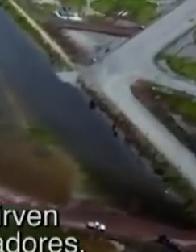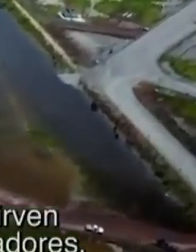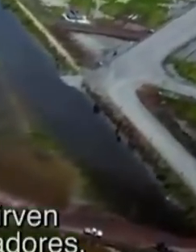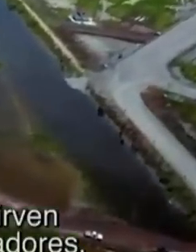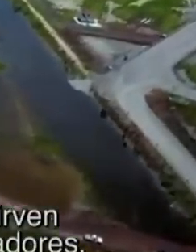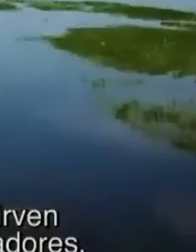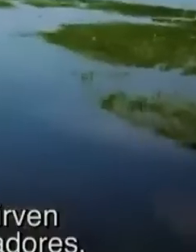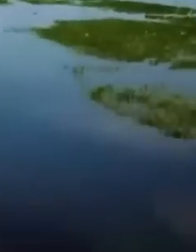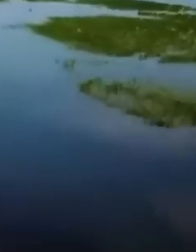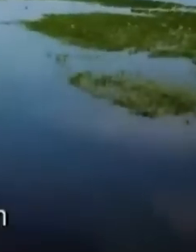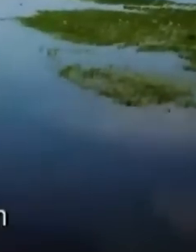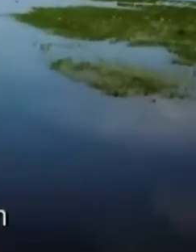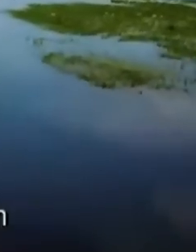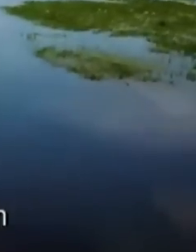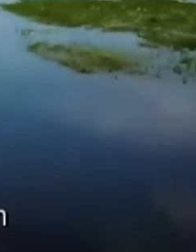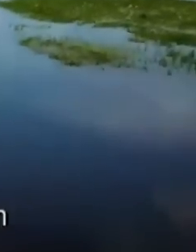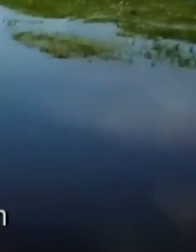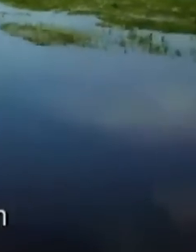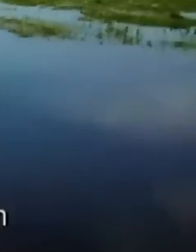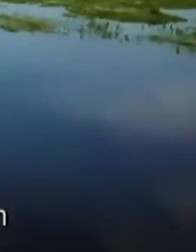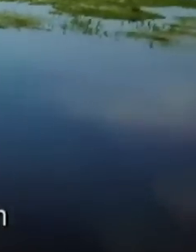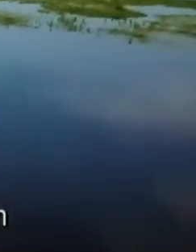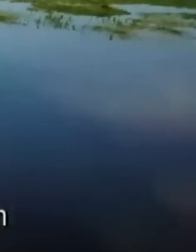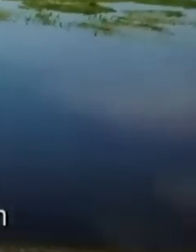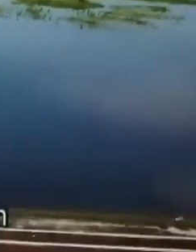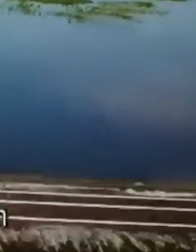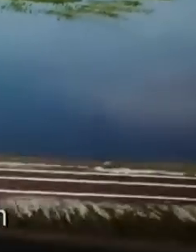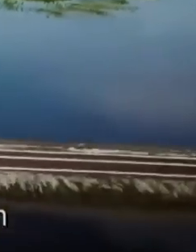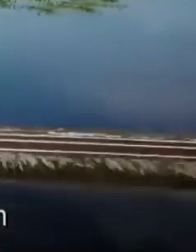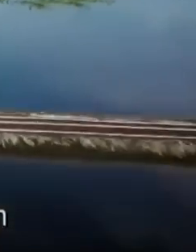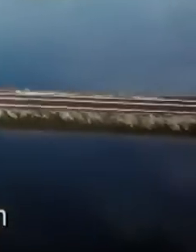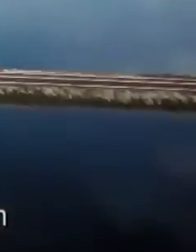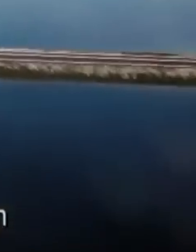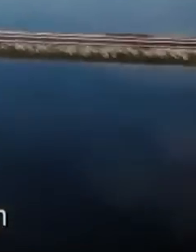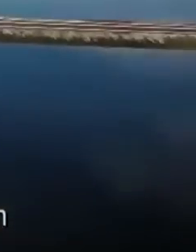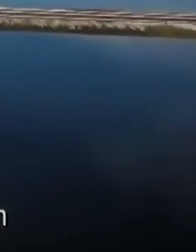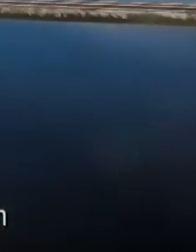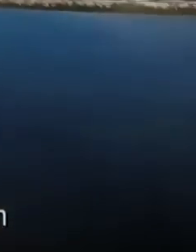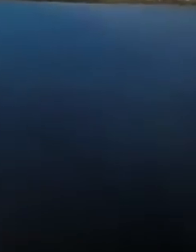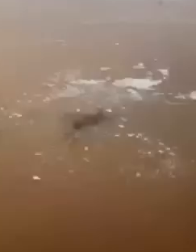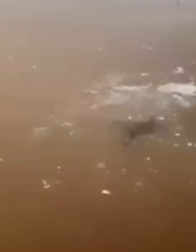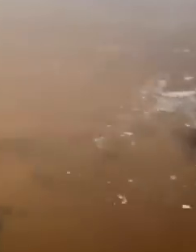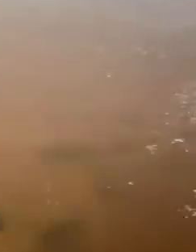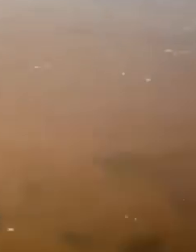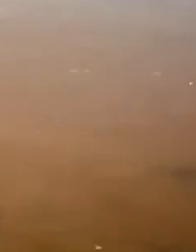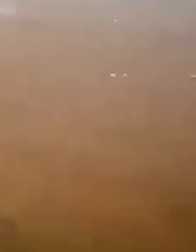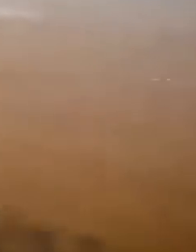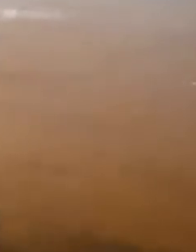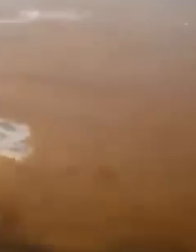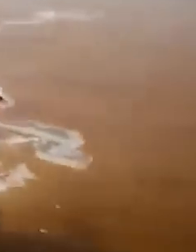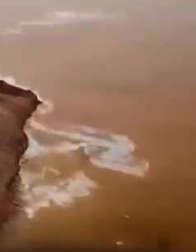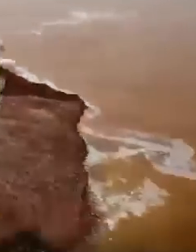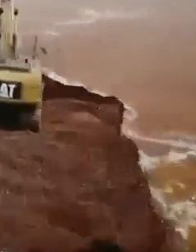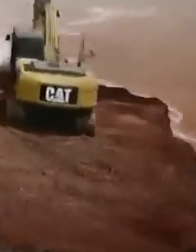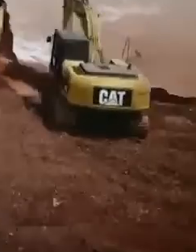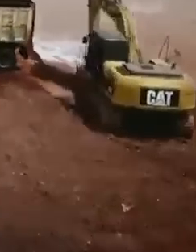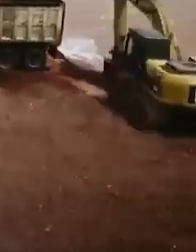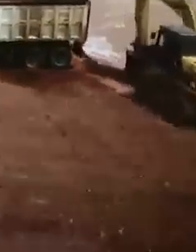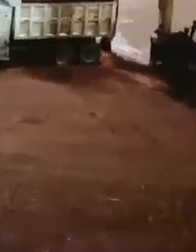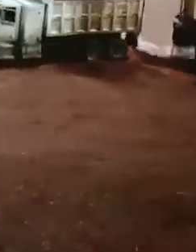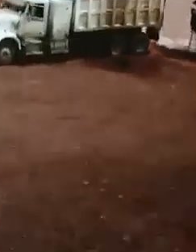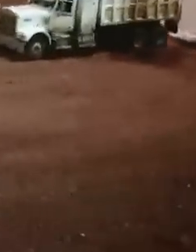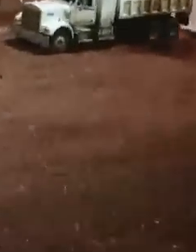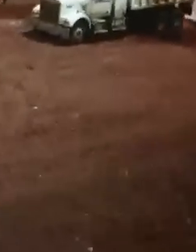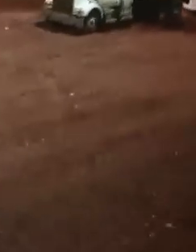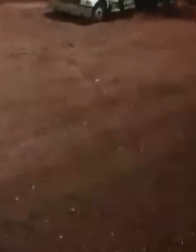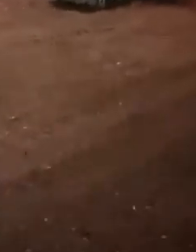cuerpos de agua y andadores. Continúan los trabajos para la conservación de guarniciones de senderos y ciclovías. Asimismo, se llevan a cabo trabajos para